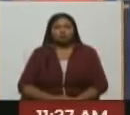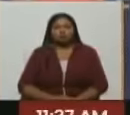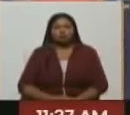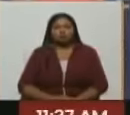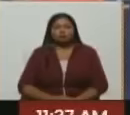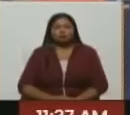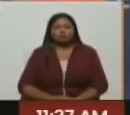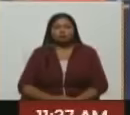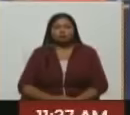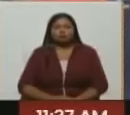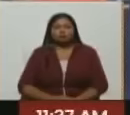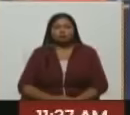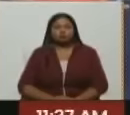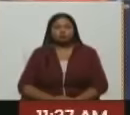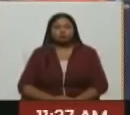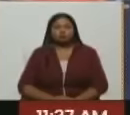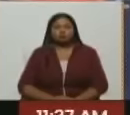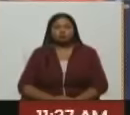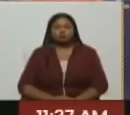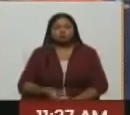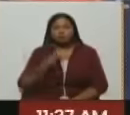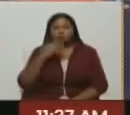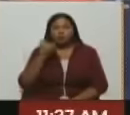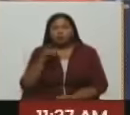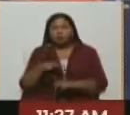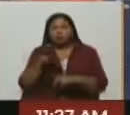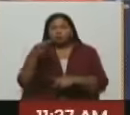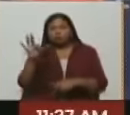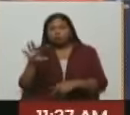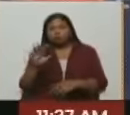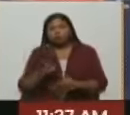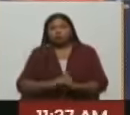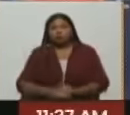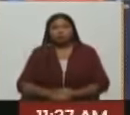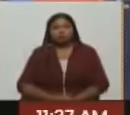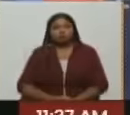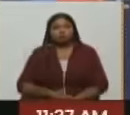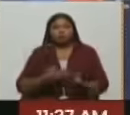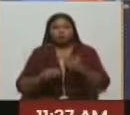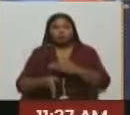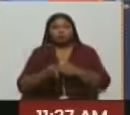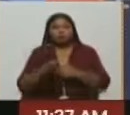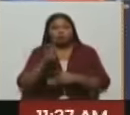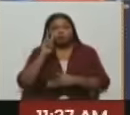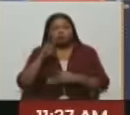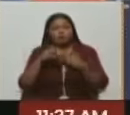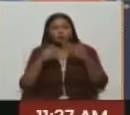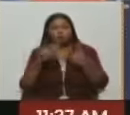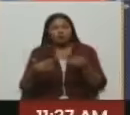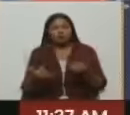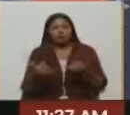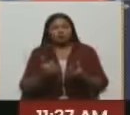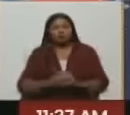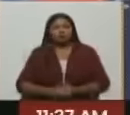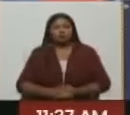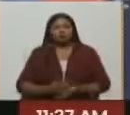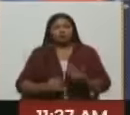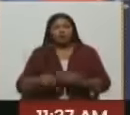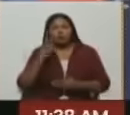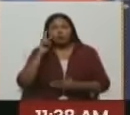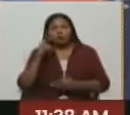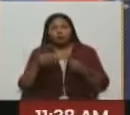Bueno, ahí lo tenemos, pues. Vamos a ver, vamos a seguir observando de aquí para allá. Vamos a observar cómo sale